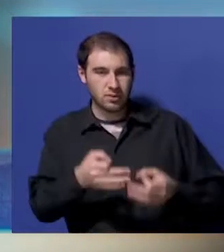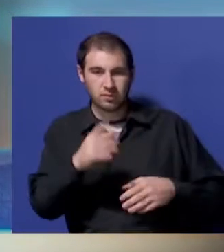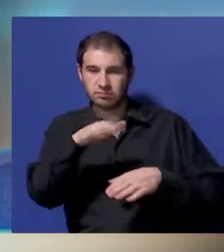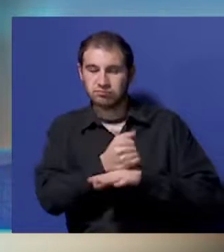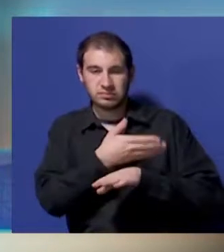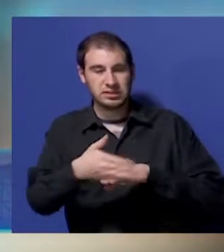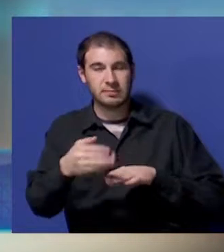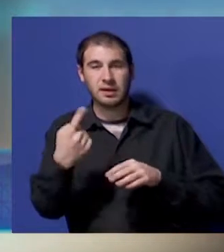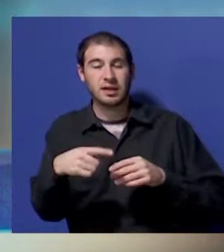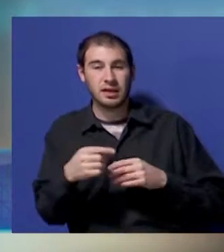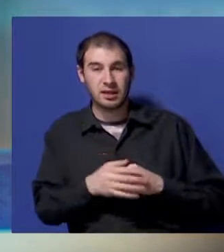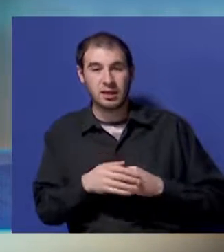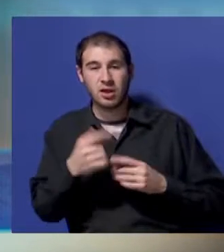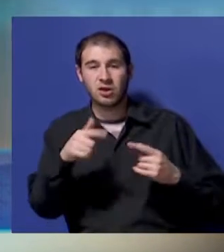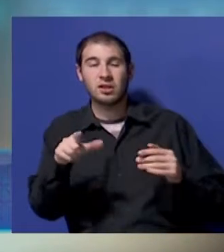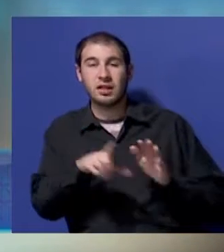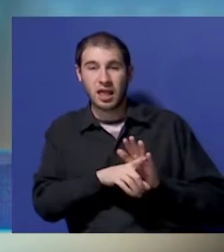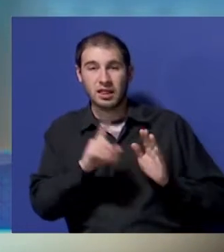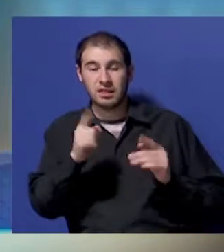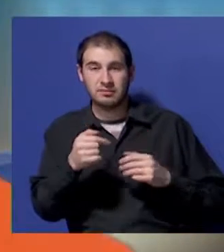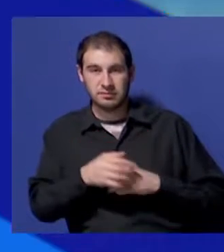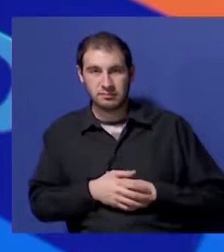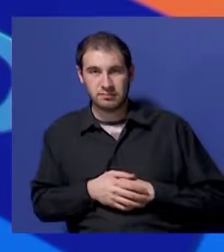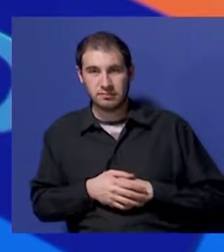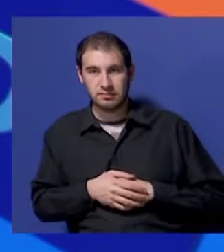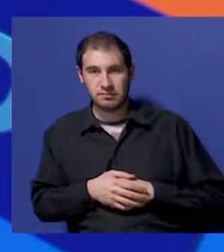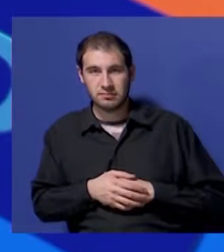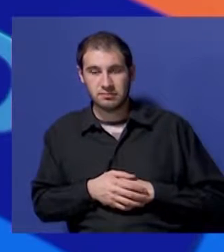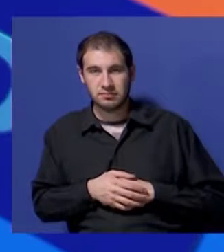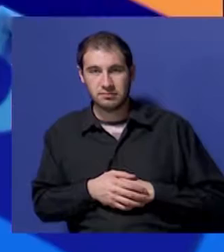perpetua, accesorias legales y costas.